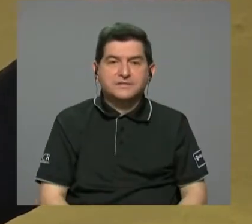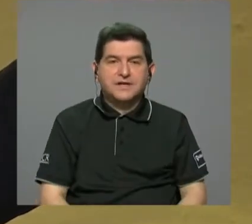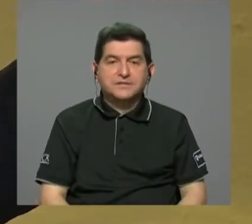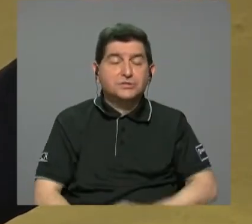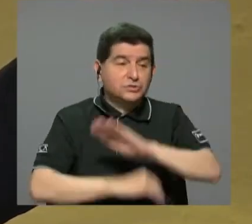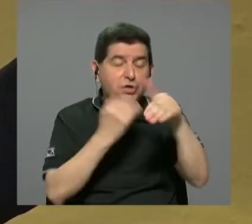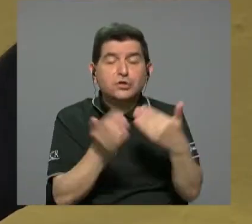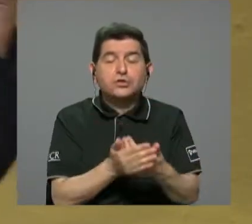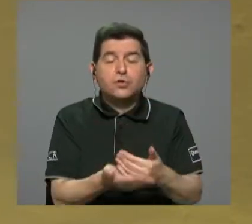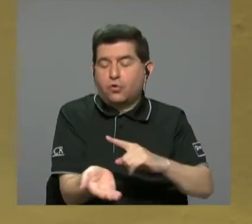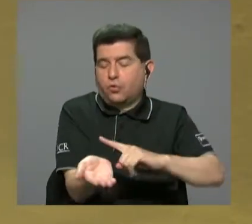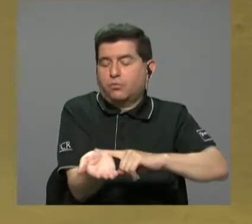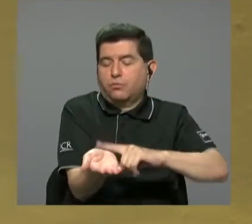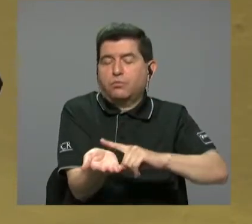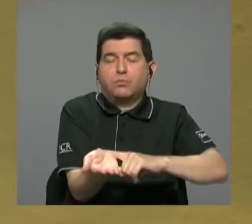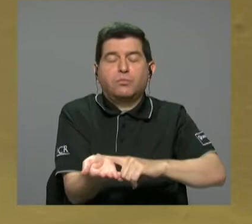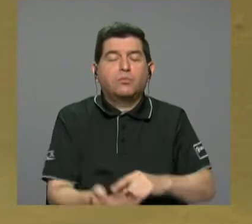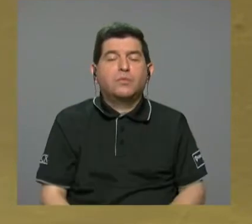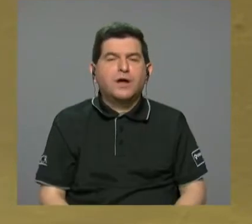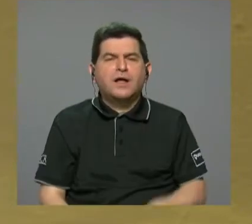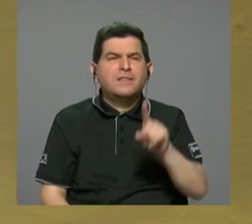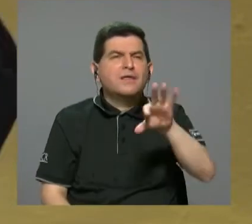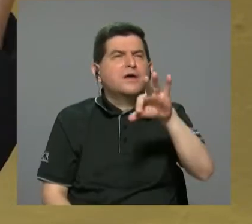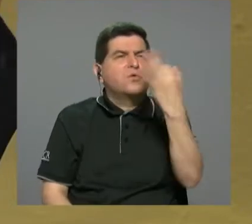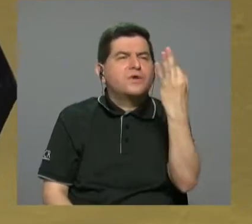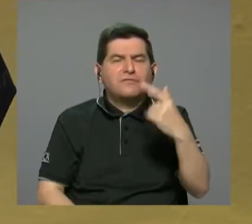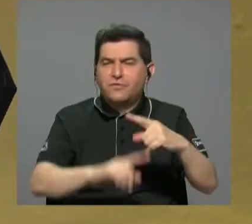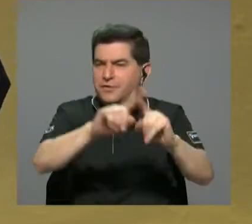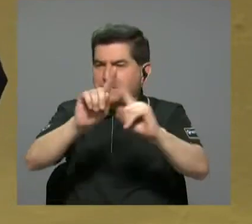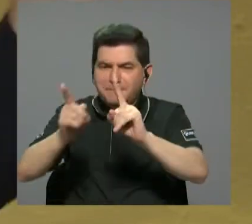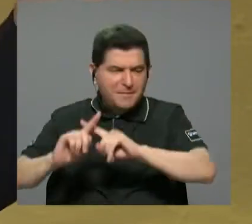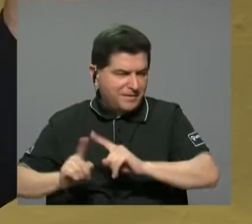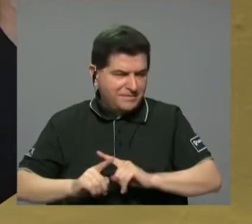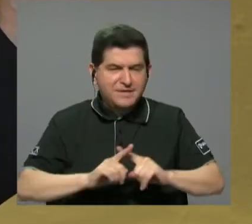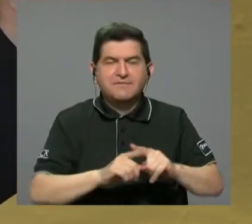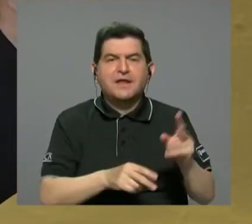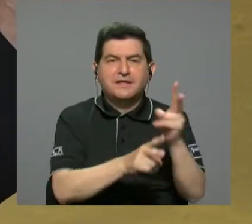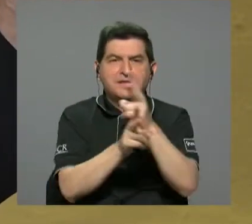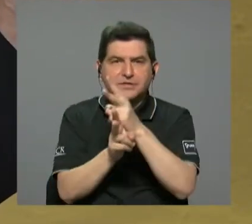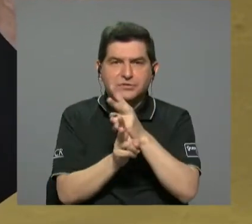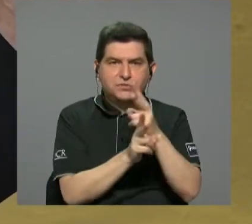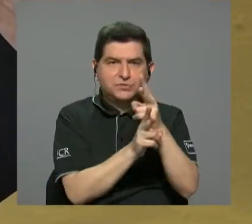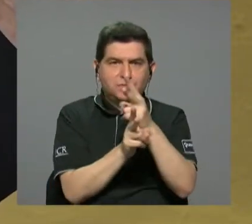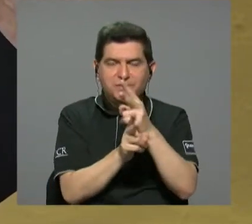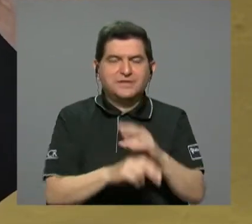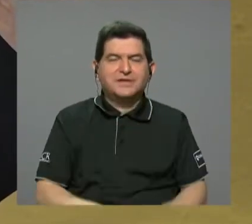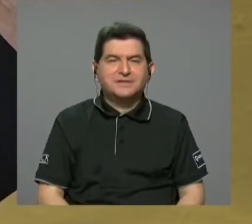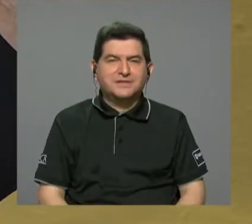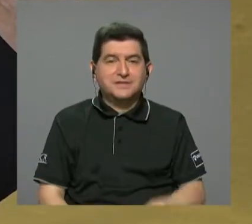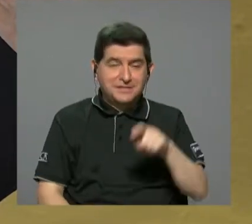toman todos los signos vitales, de alguna manera las distintas superintendencias toman